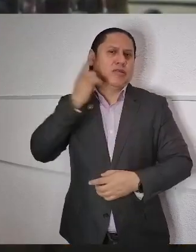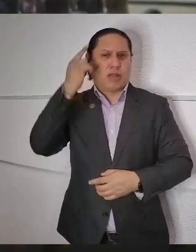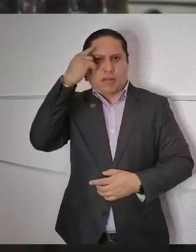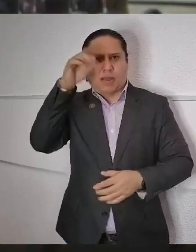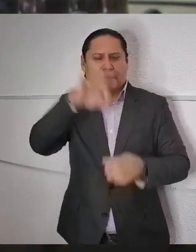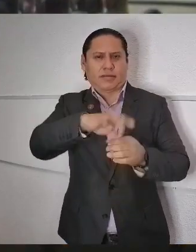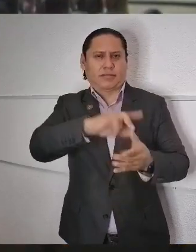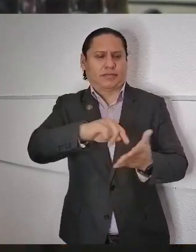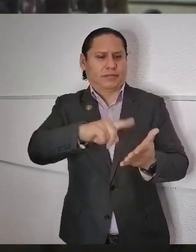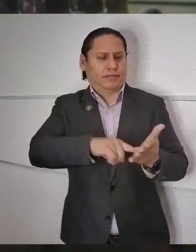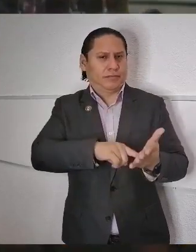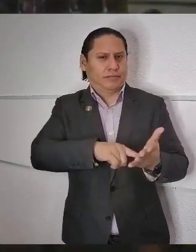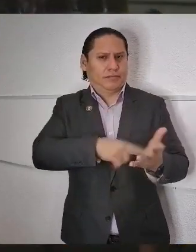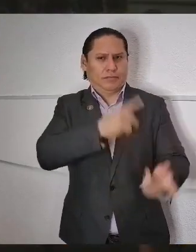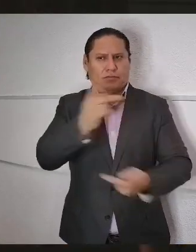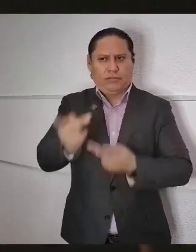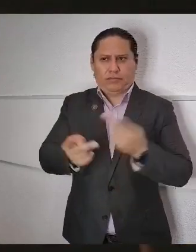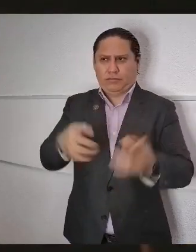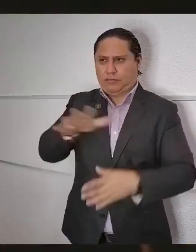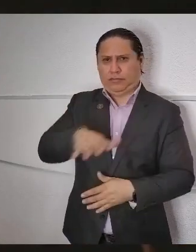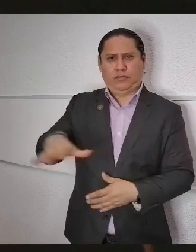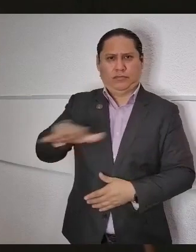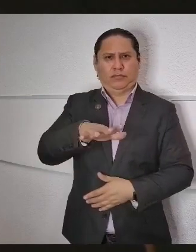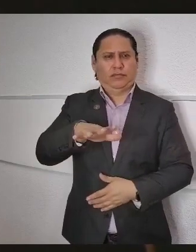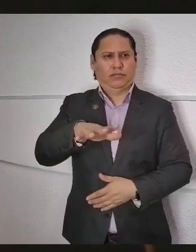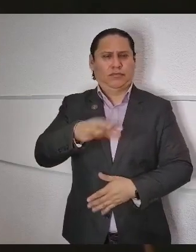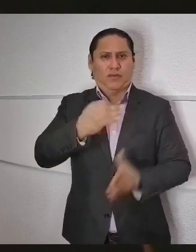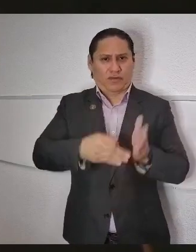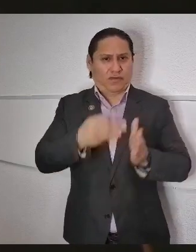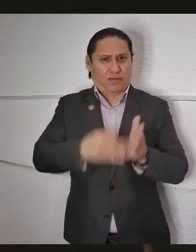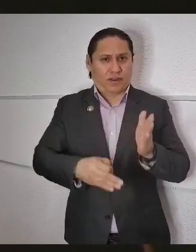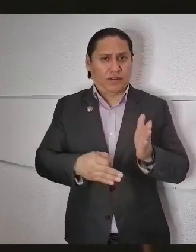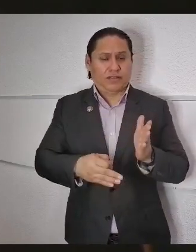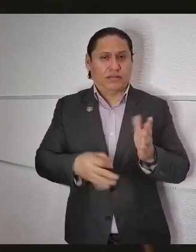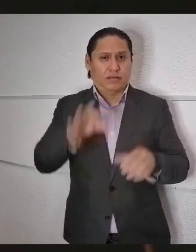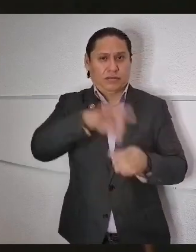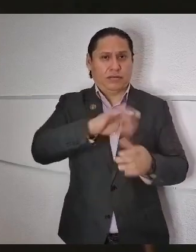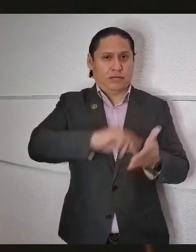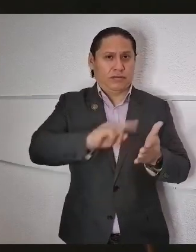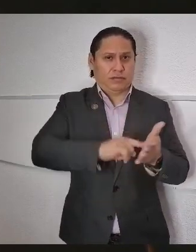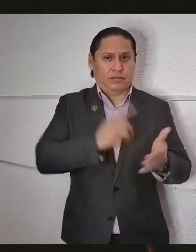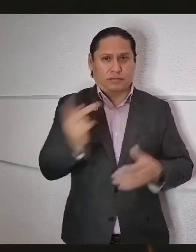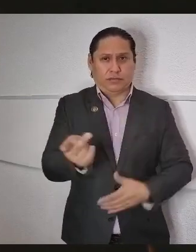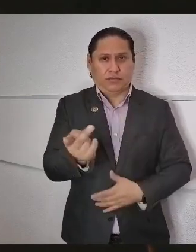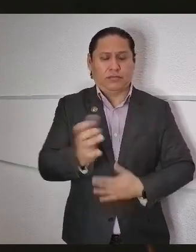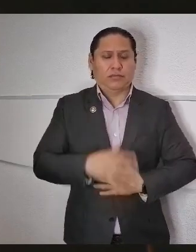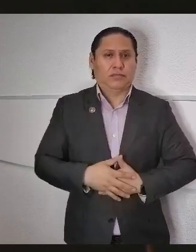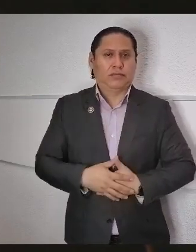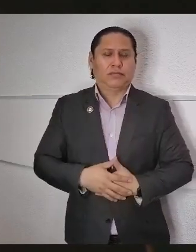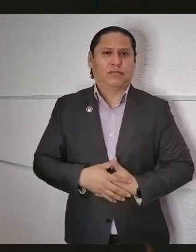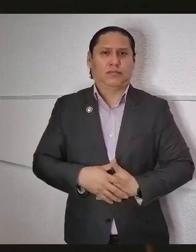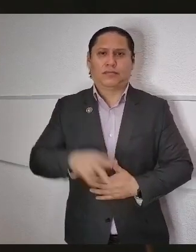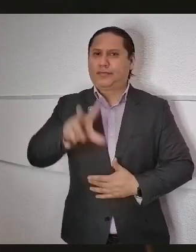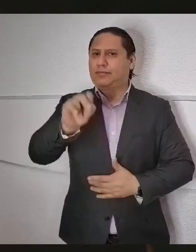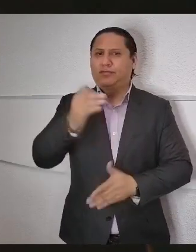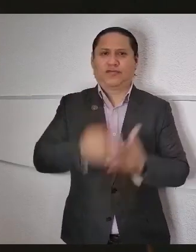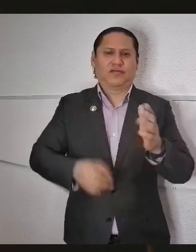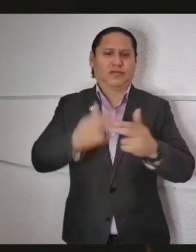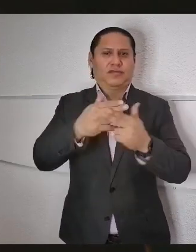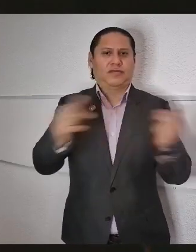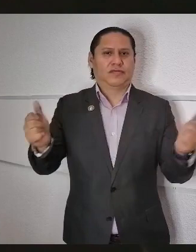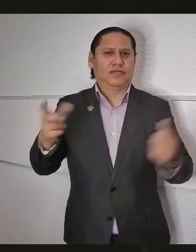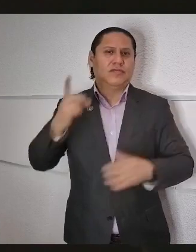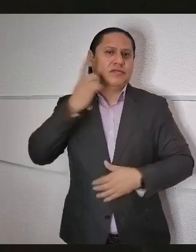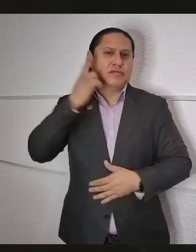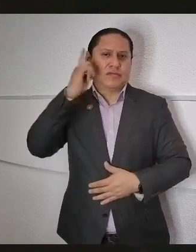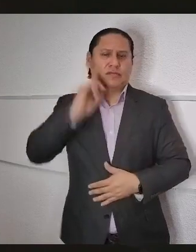voto. Se pregunta a la Honorable Asamblea si falta algún legislador por emitir su voto. No falta ningún